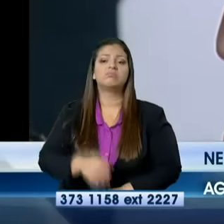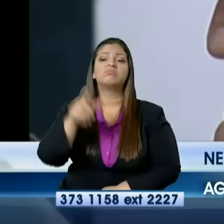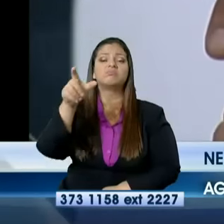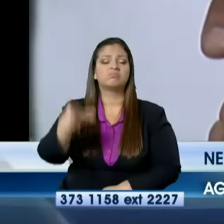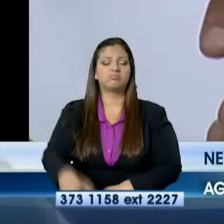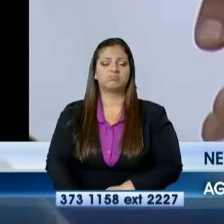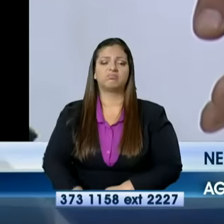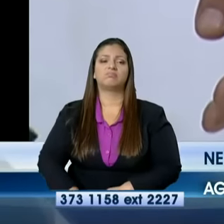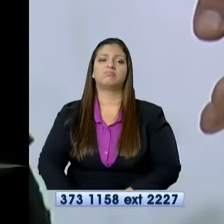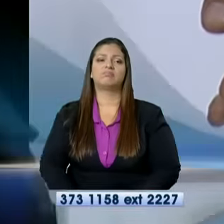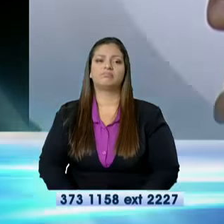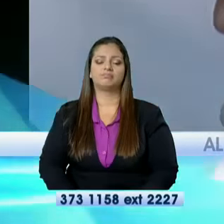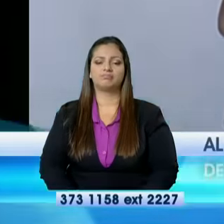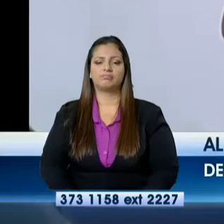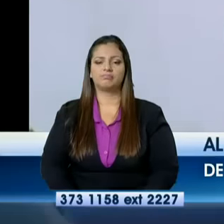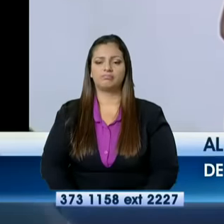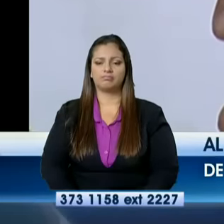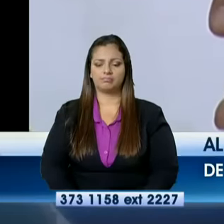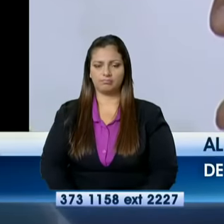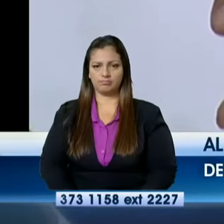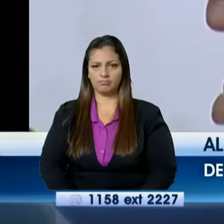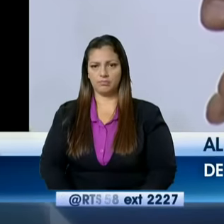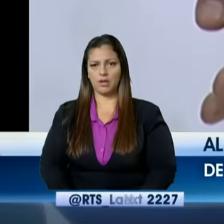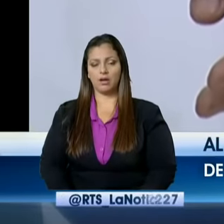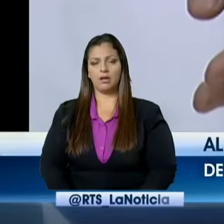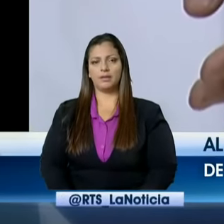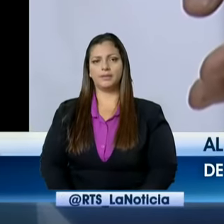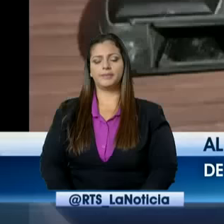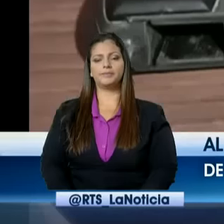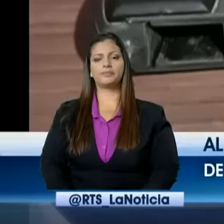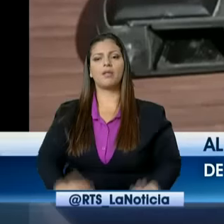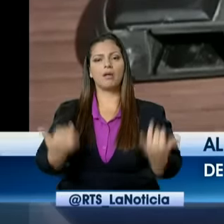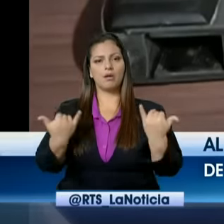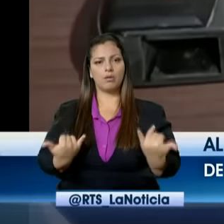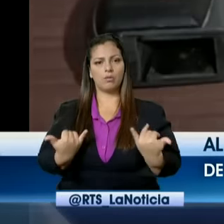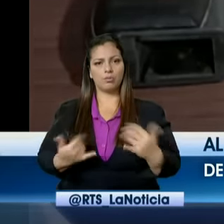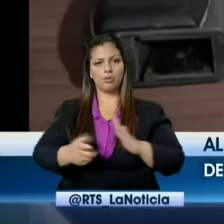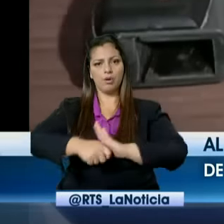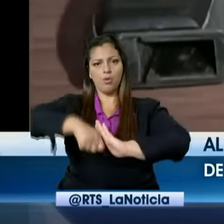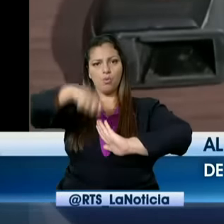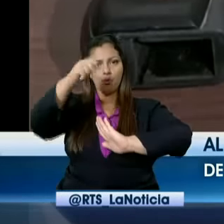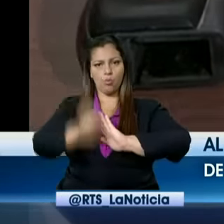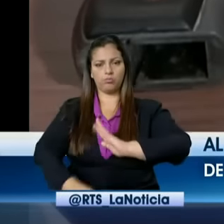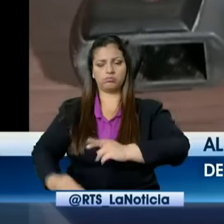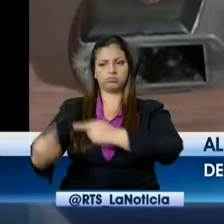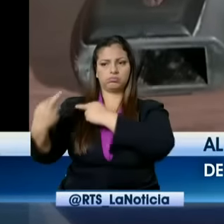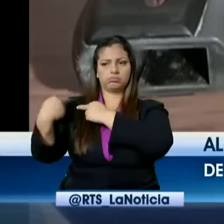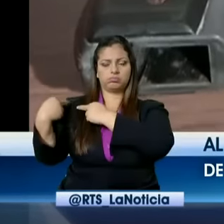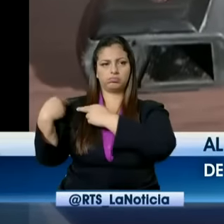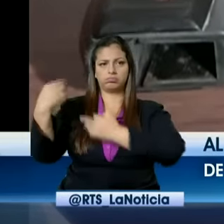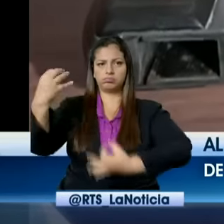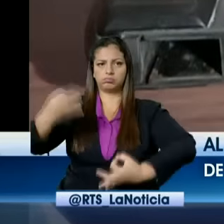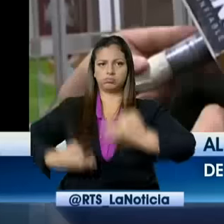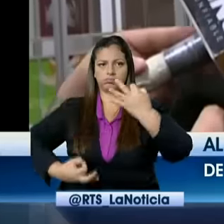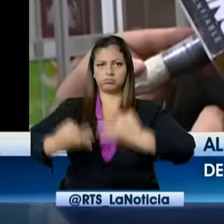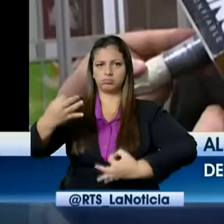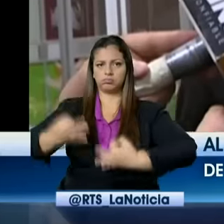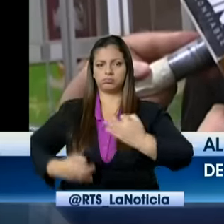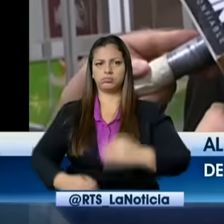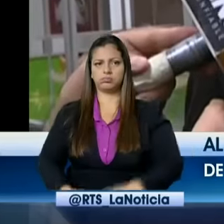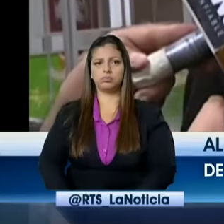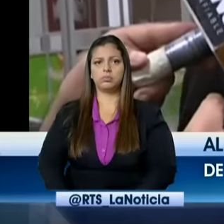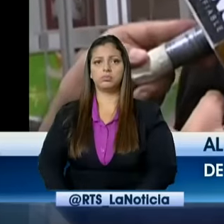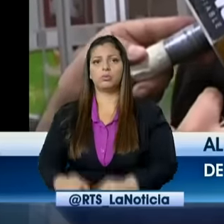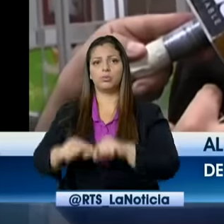que en audiencia de formulación de cargos el juez penal de turno resuelva la situación jurídica. Agentes de